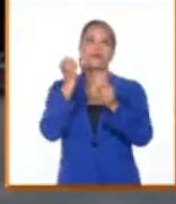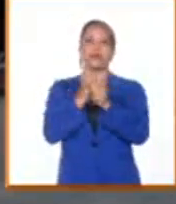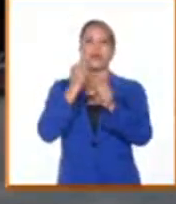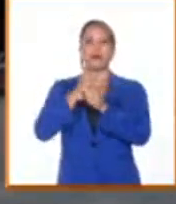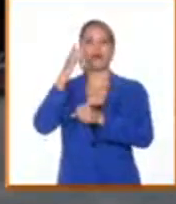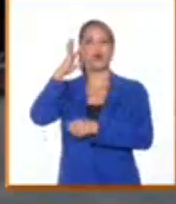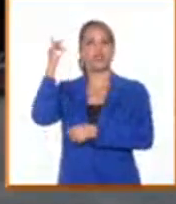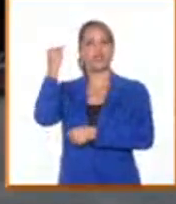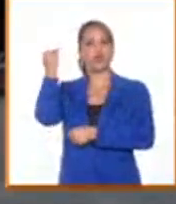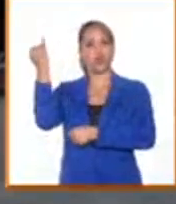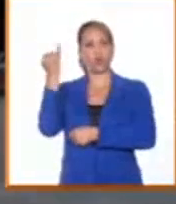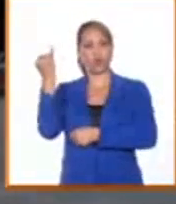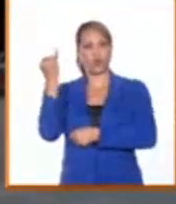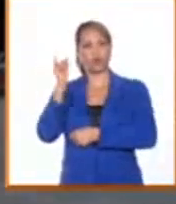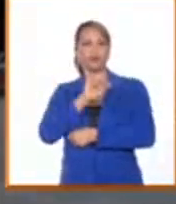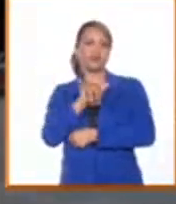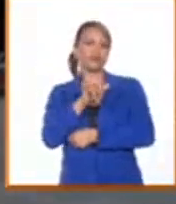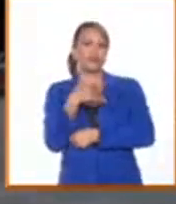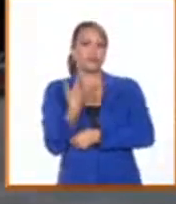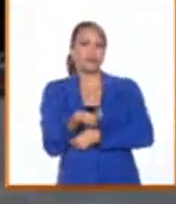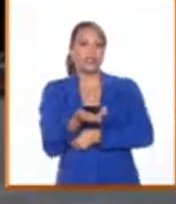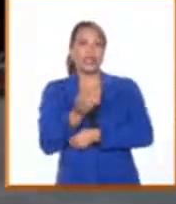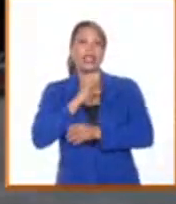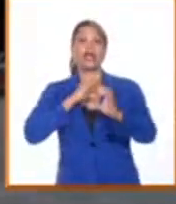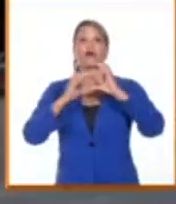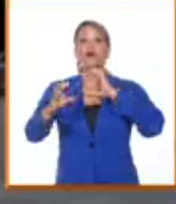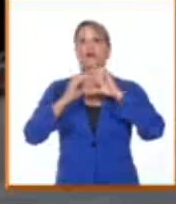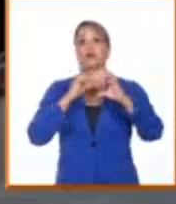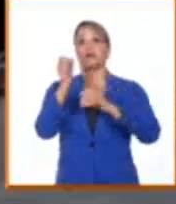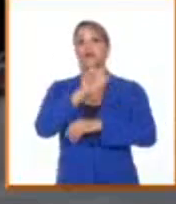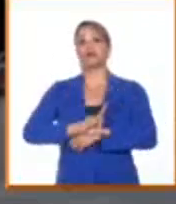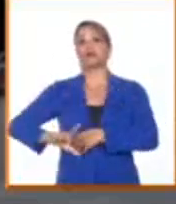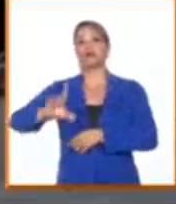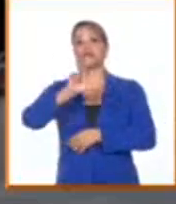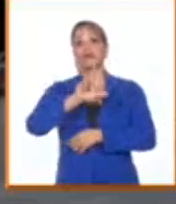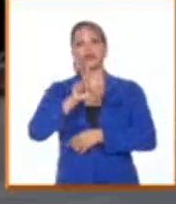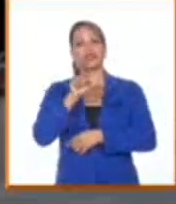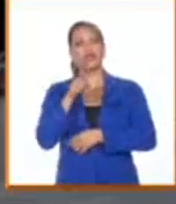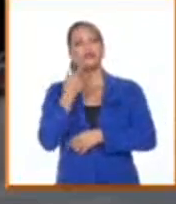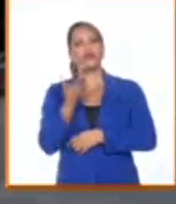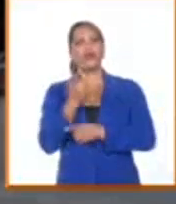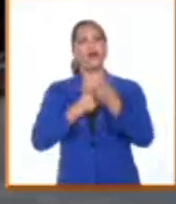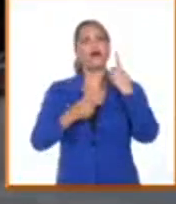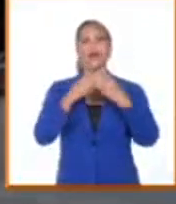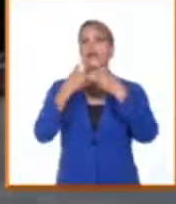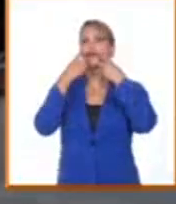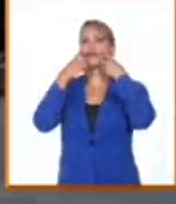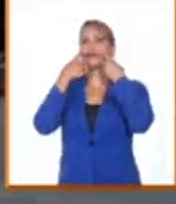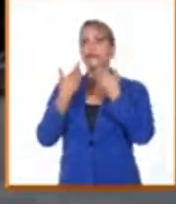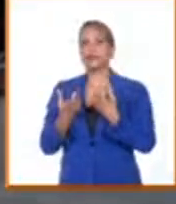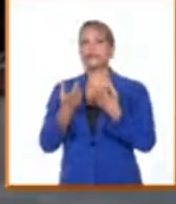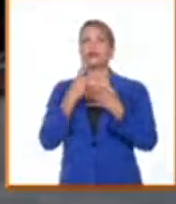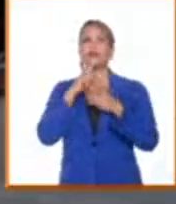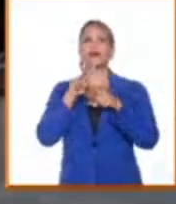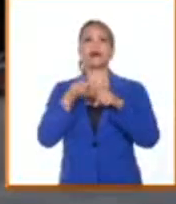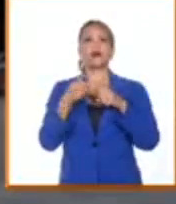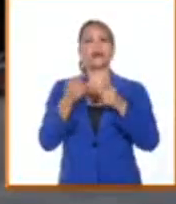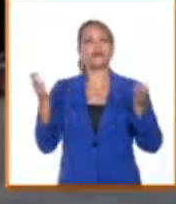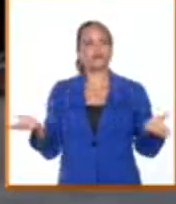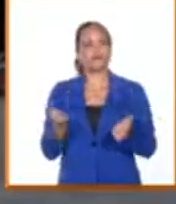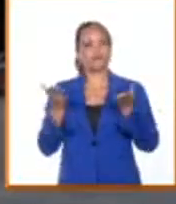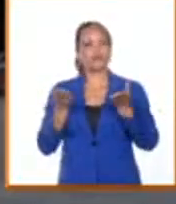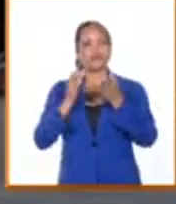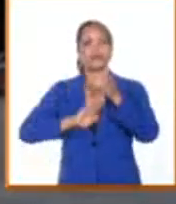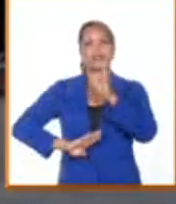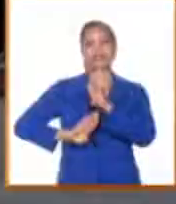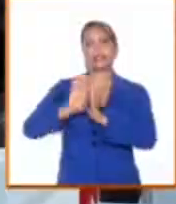ideológico. Estamos hablando también de que la comunicación social es un elemento indispensable para sostener la prosperidad y el